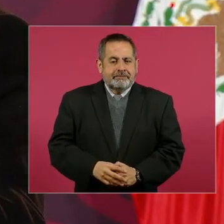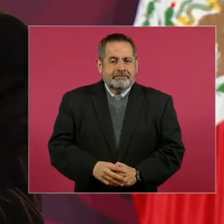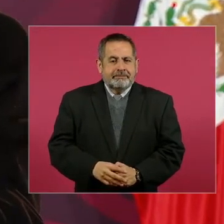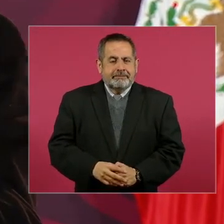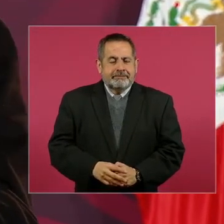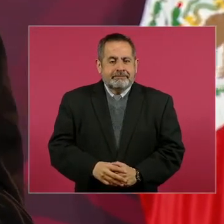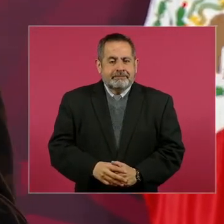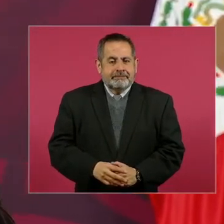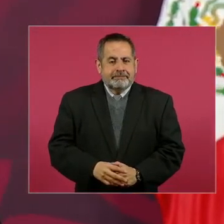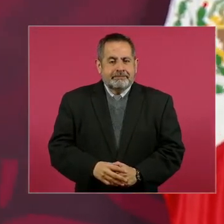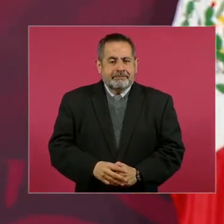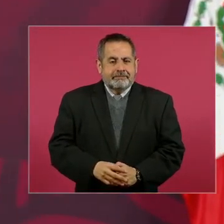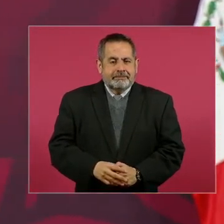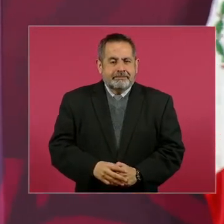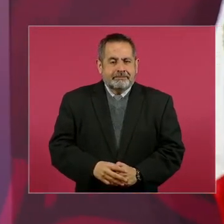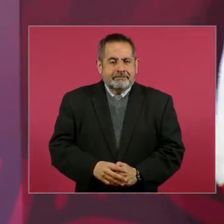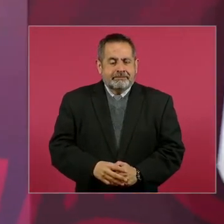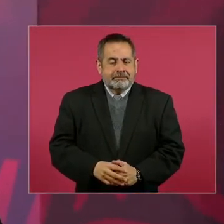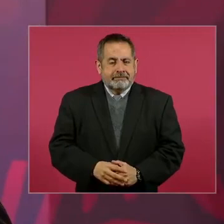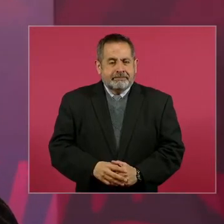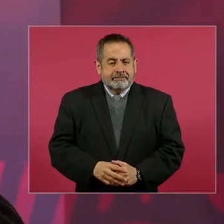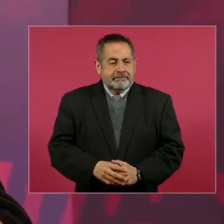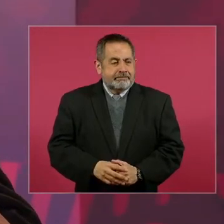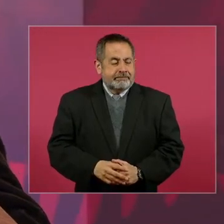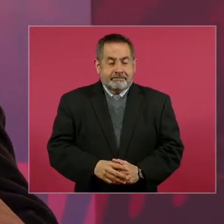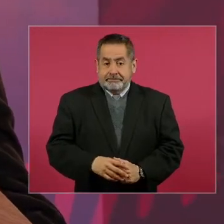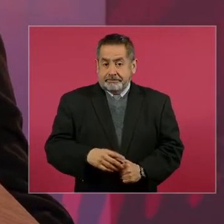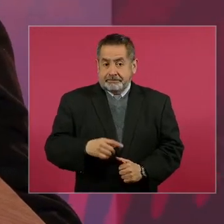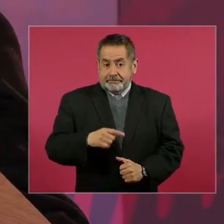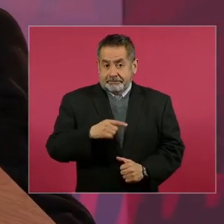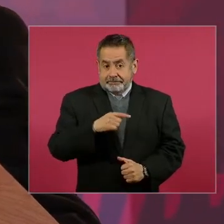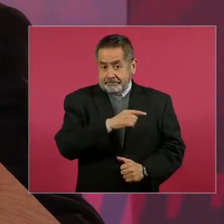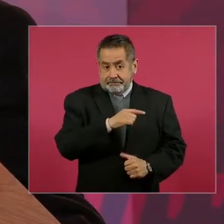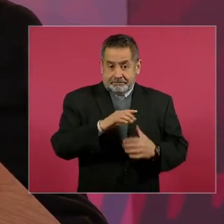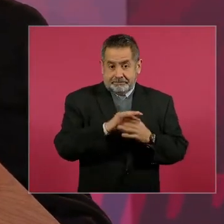a quedar mal